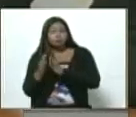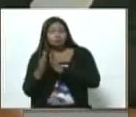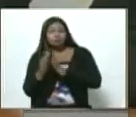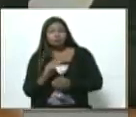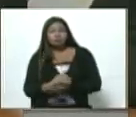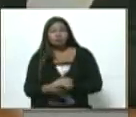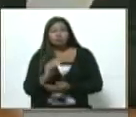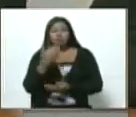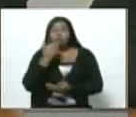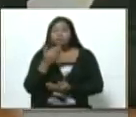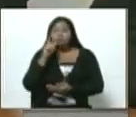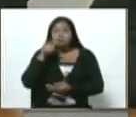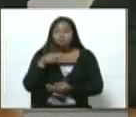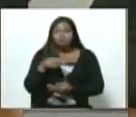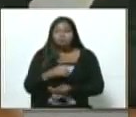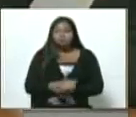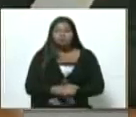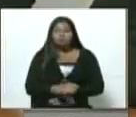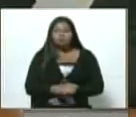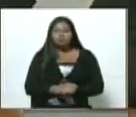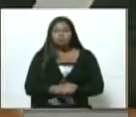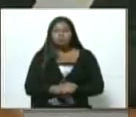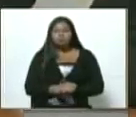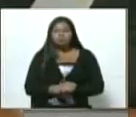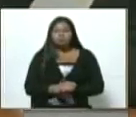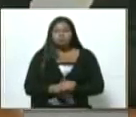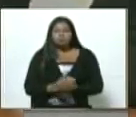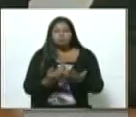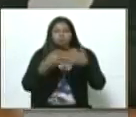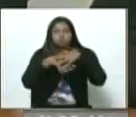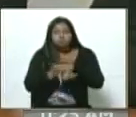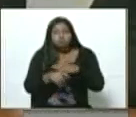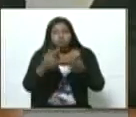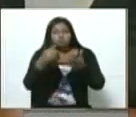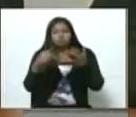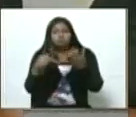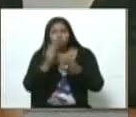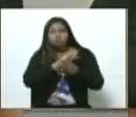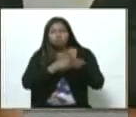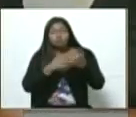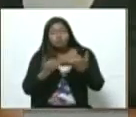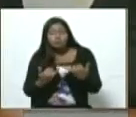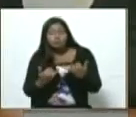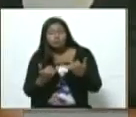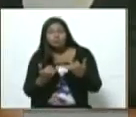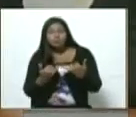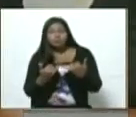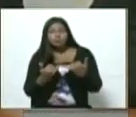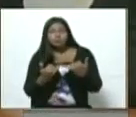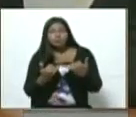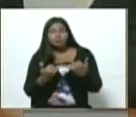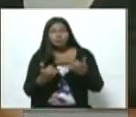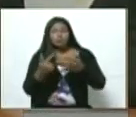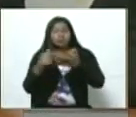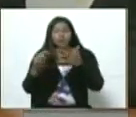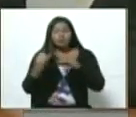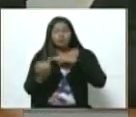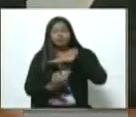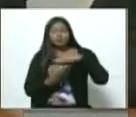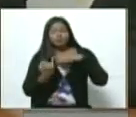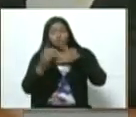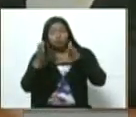le solicita a los integrantes de los distintos poderes y de las